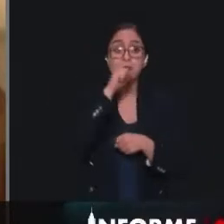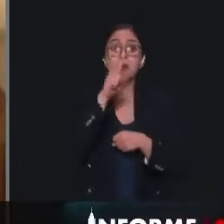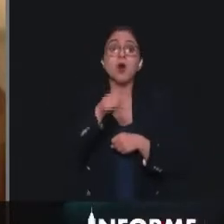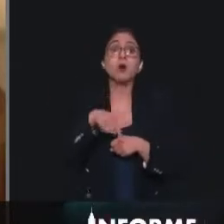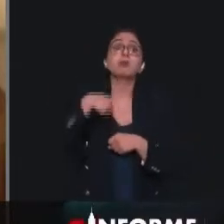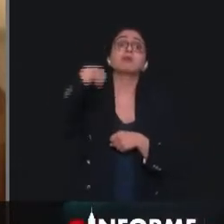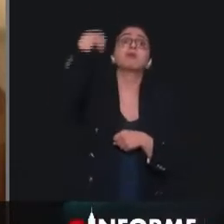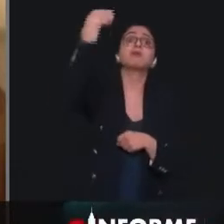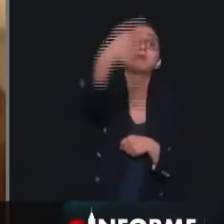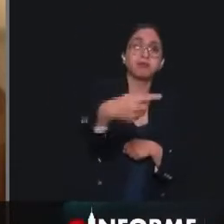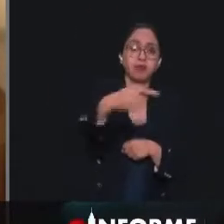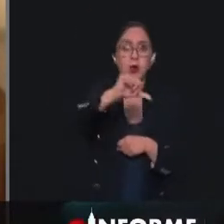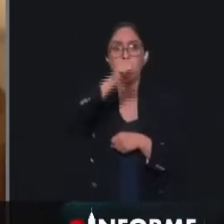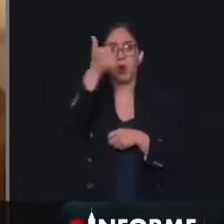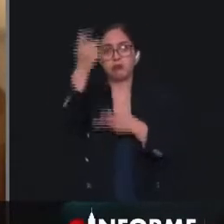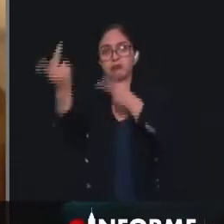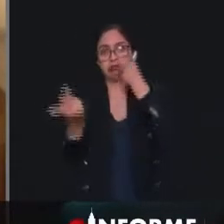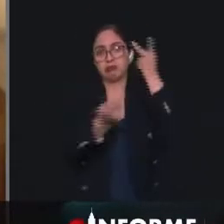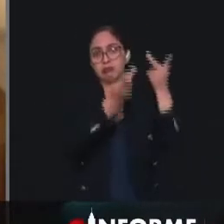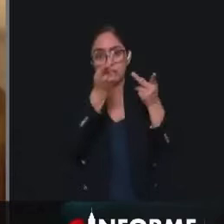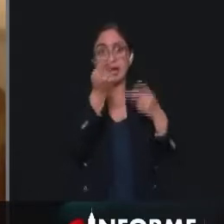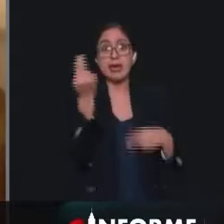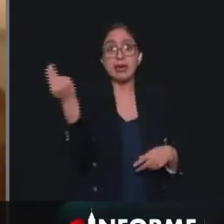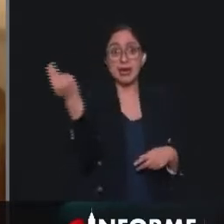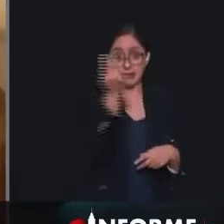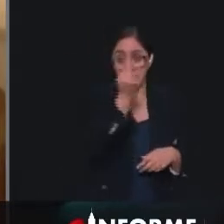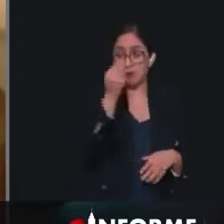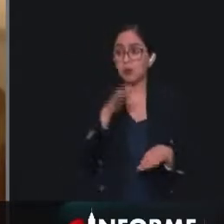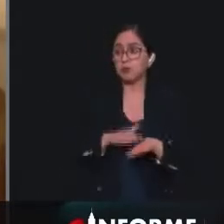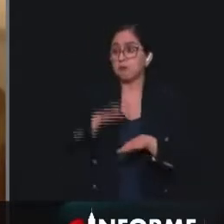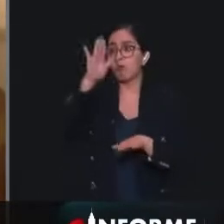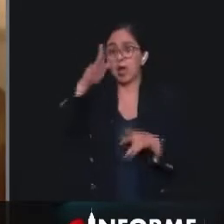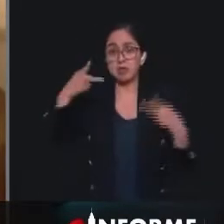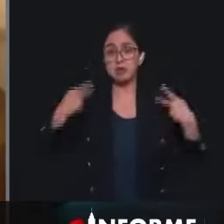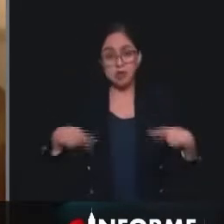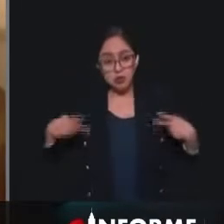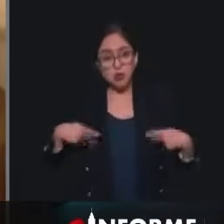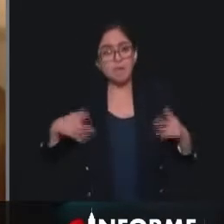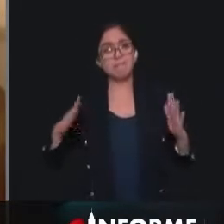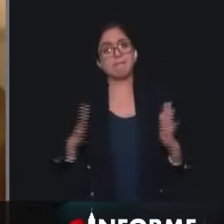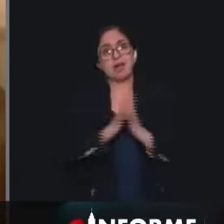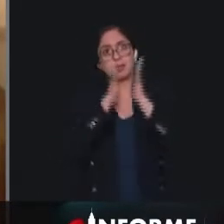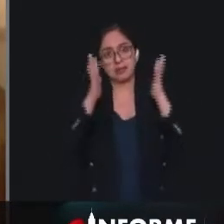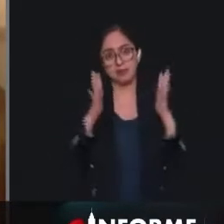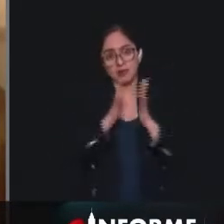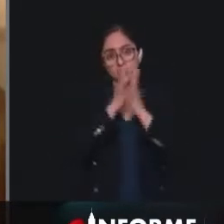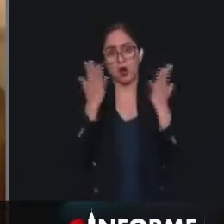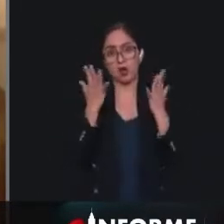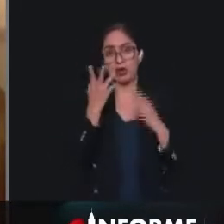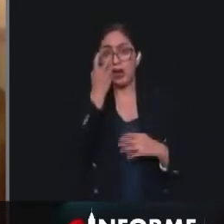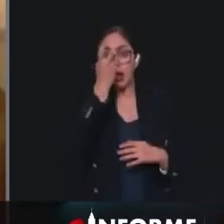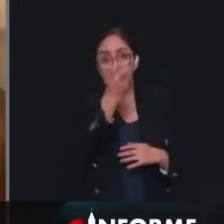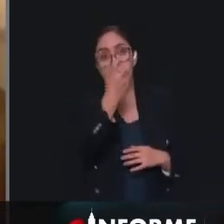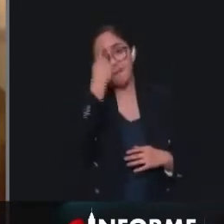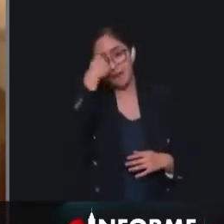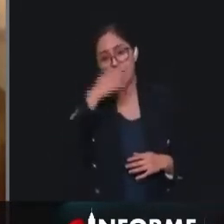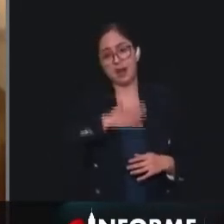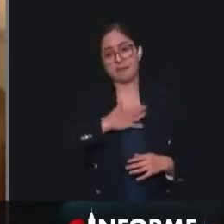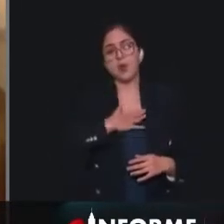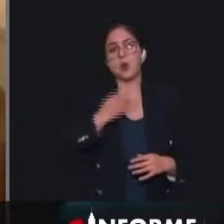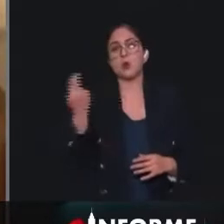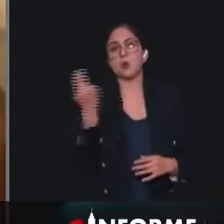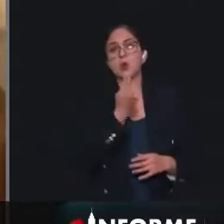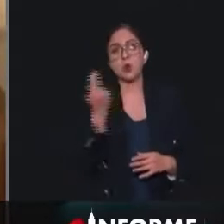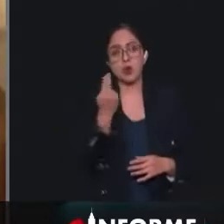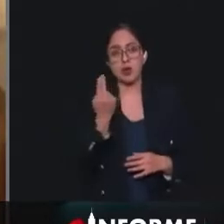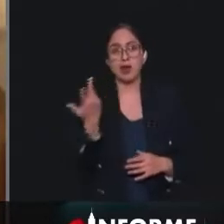concentrar mucha participación y mucha politización, ¿no? Eso es lo que me parece que es más urgente. Y sobre